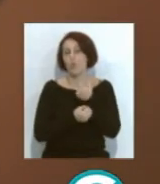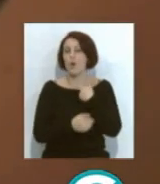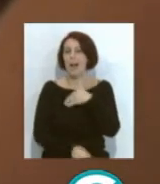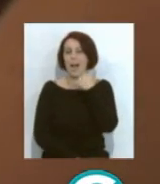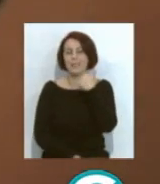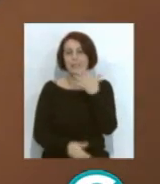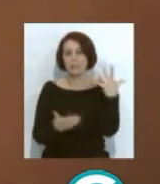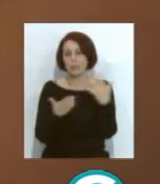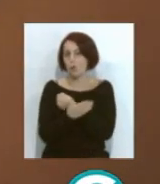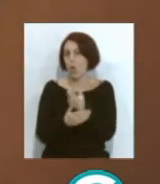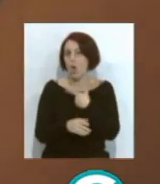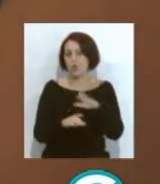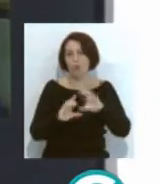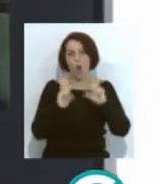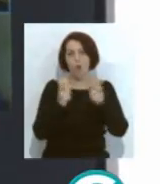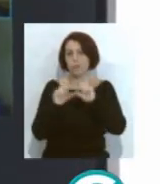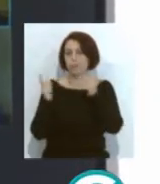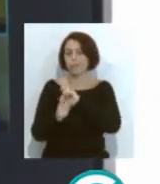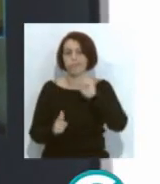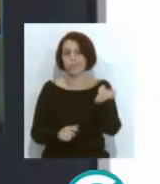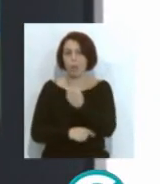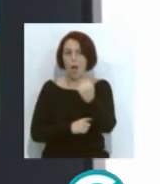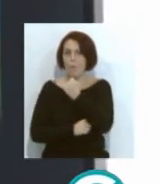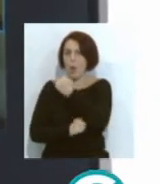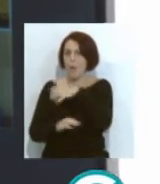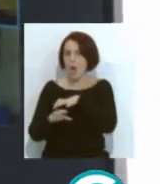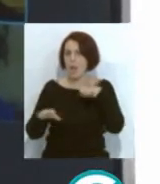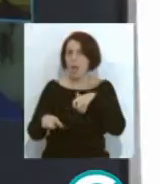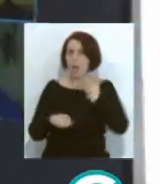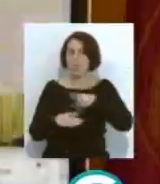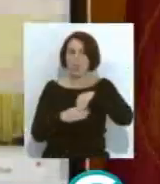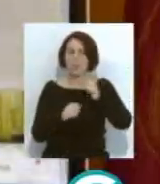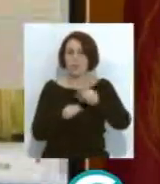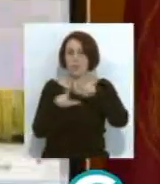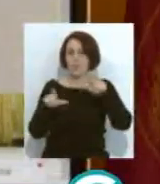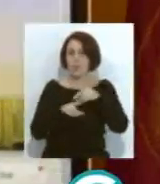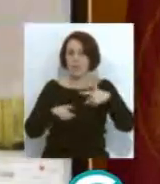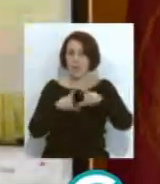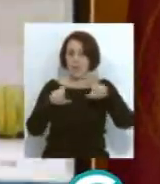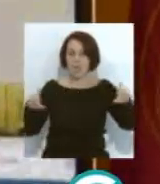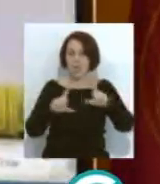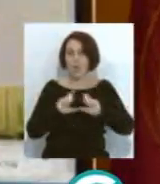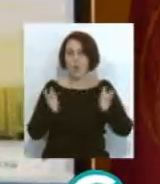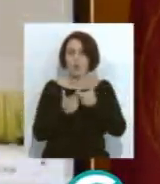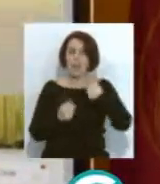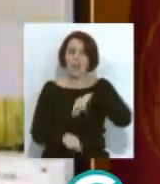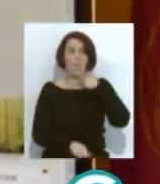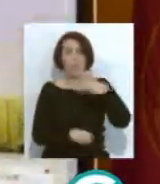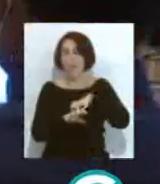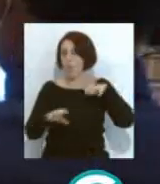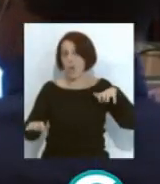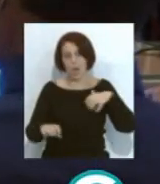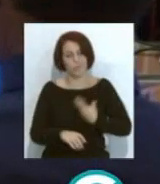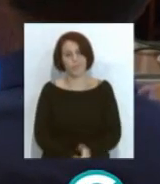prácticamente todos los colectivos. Respaldo mayoritario de los representantes de la Junta del COAC al entender que es la voz de la mayoría.